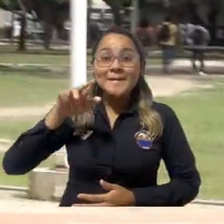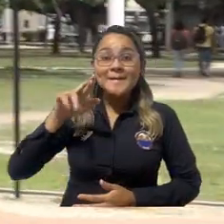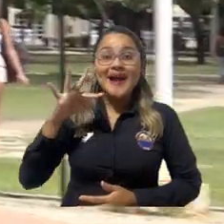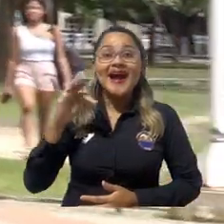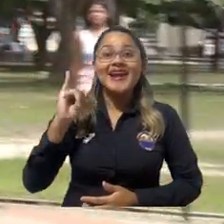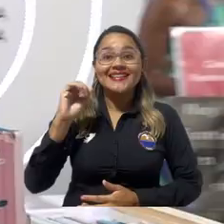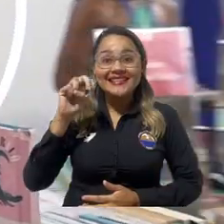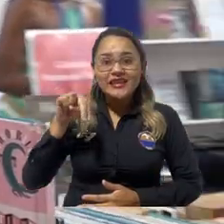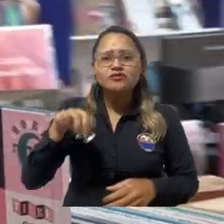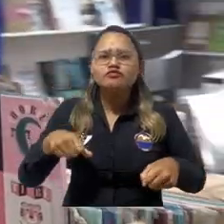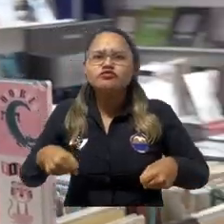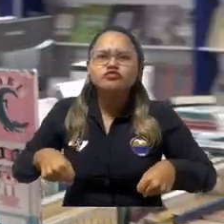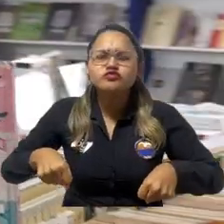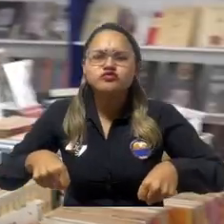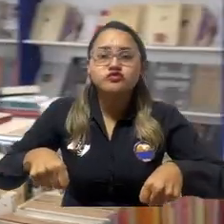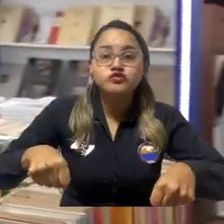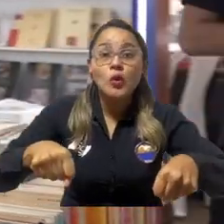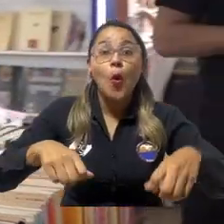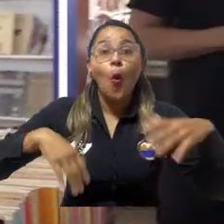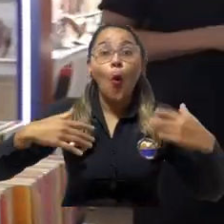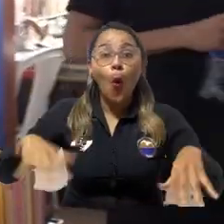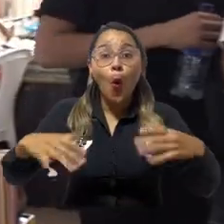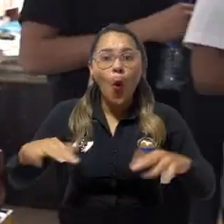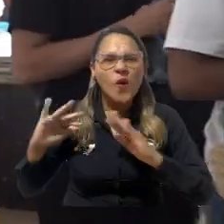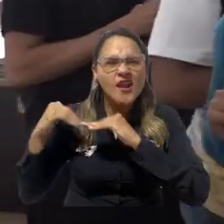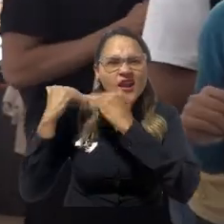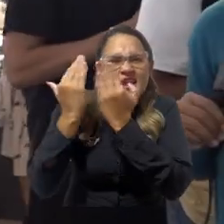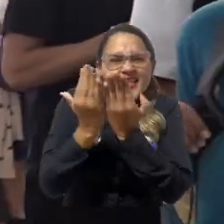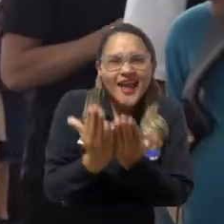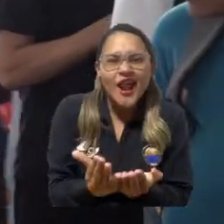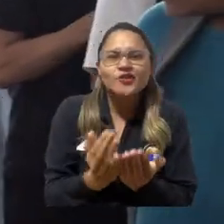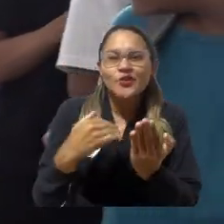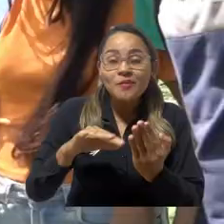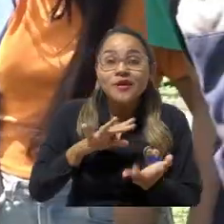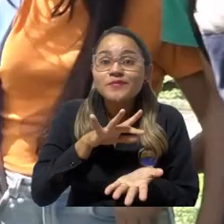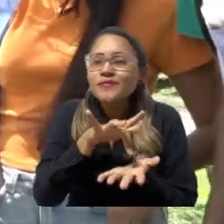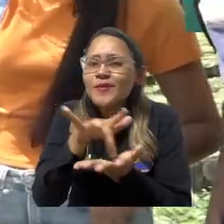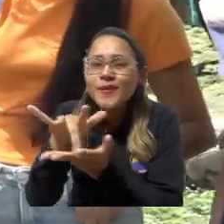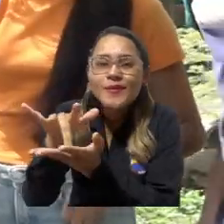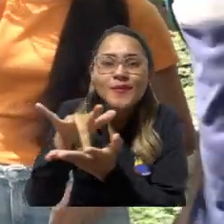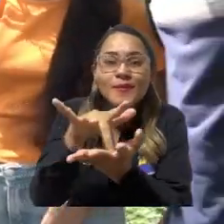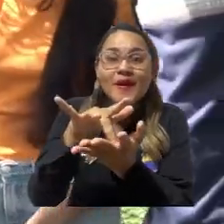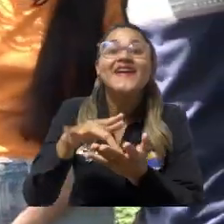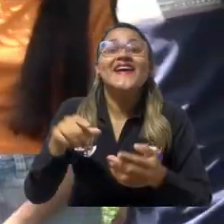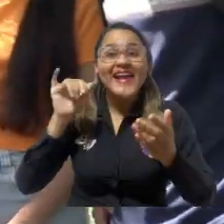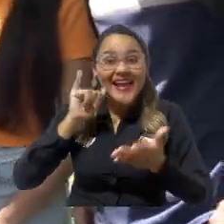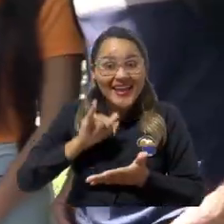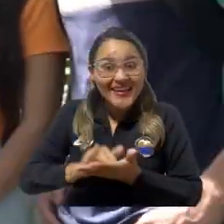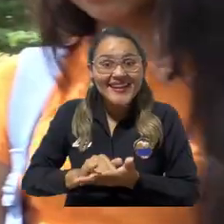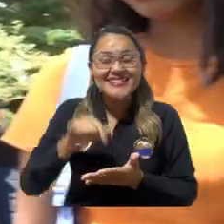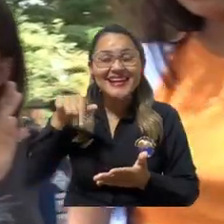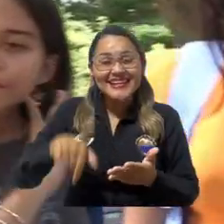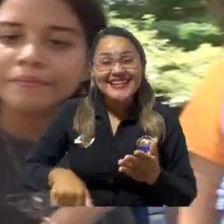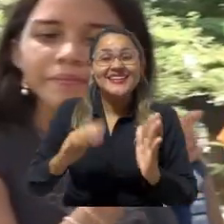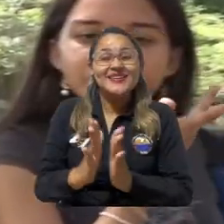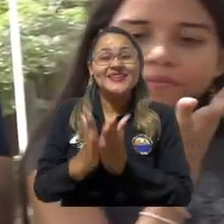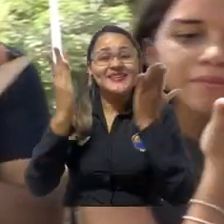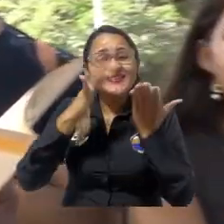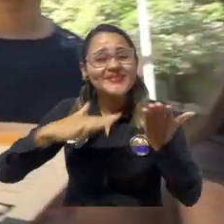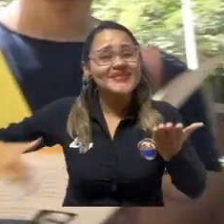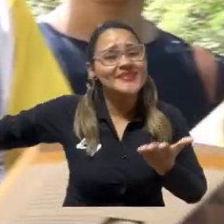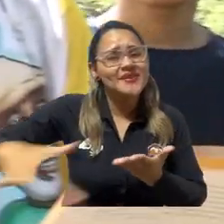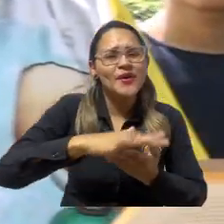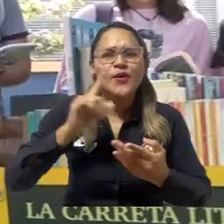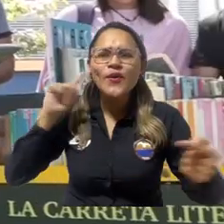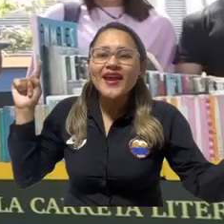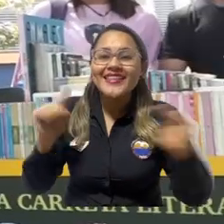Martín Roberto Murillo Gómez se pasea en una carreta por los eventos literarios más importantes del mundo. En ese viaje llegó a la